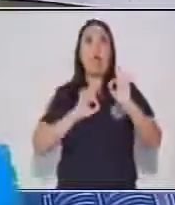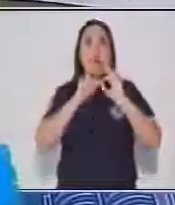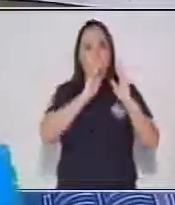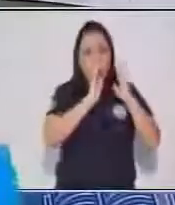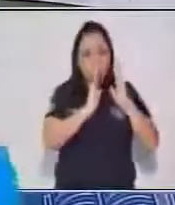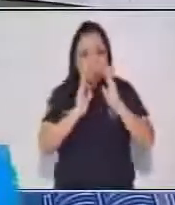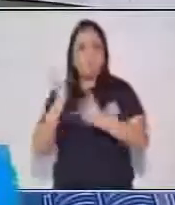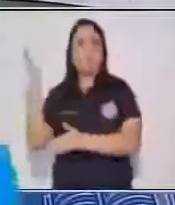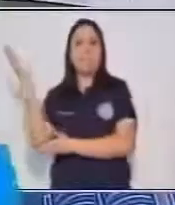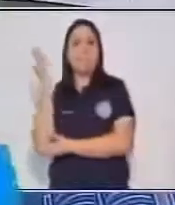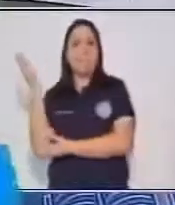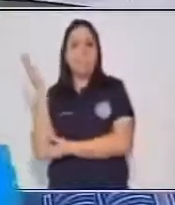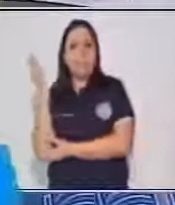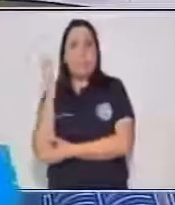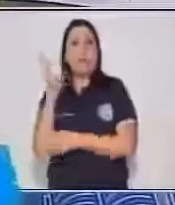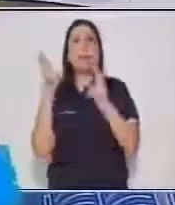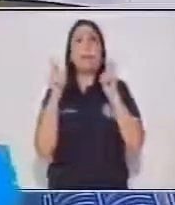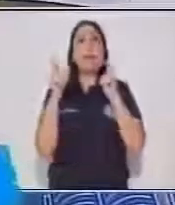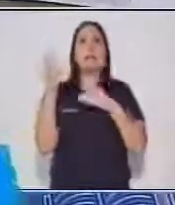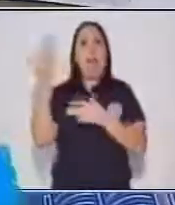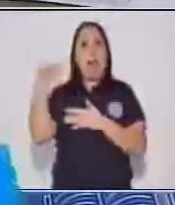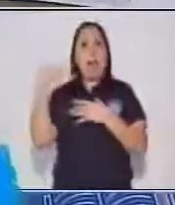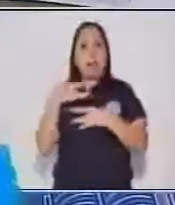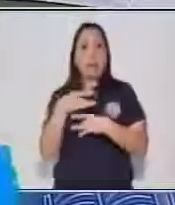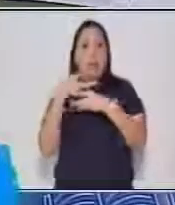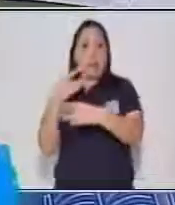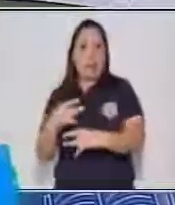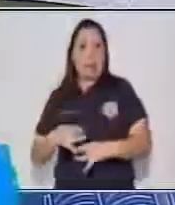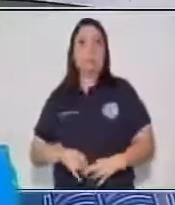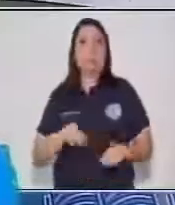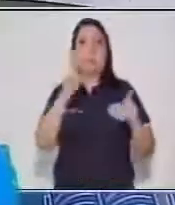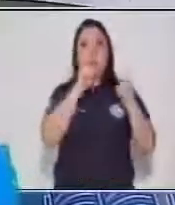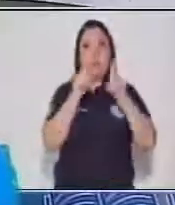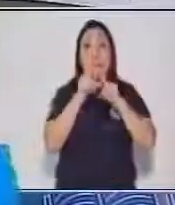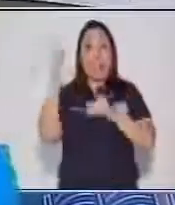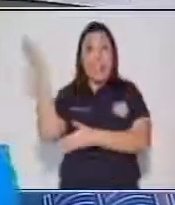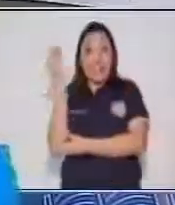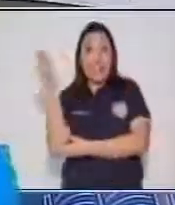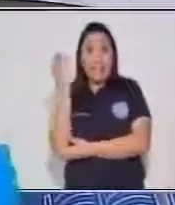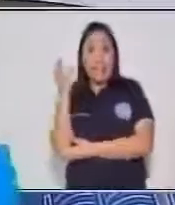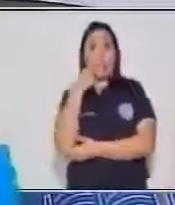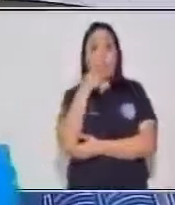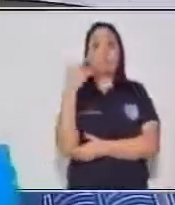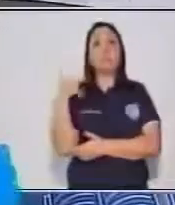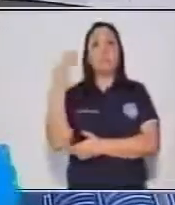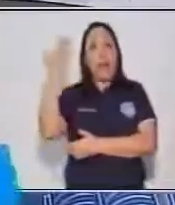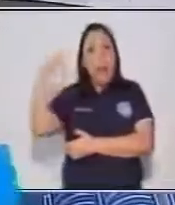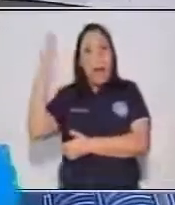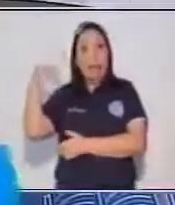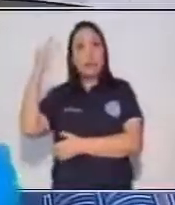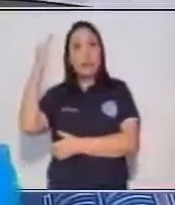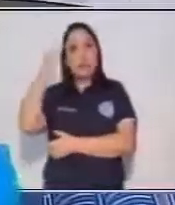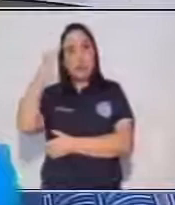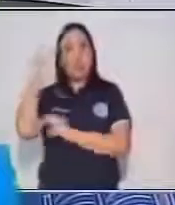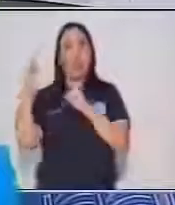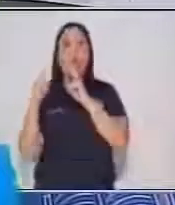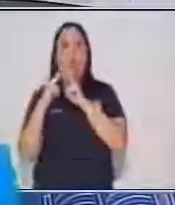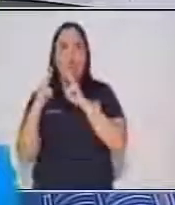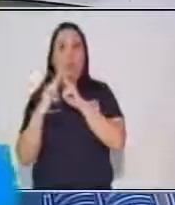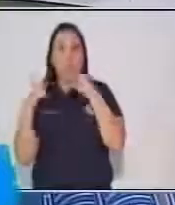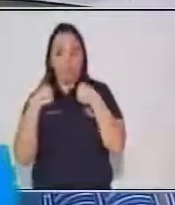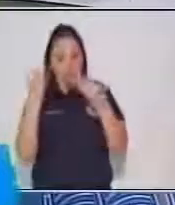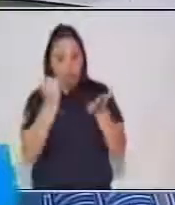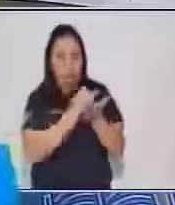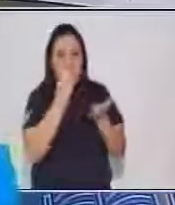una exposición de algún tema de interés. Entonces, de este tema tú debes tener algún conocimiento previo, ¿sí?